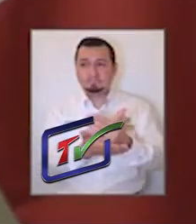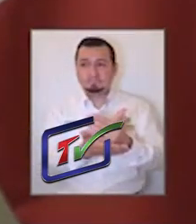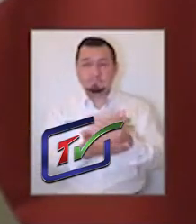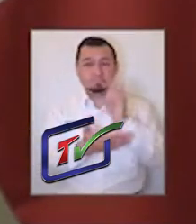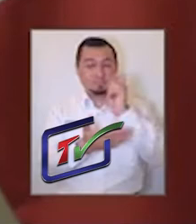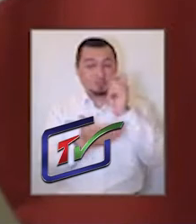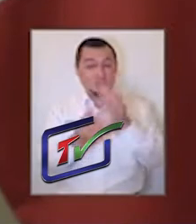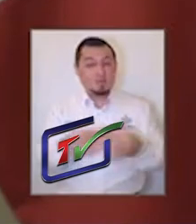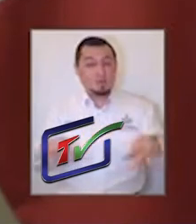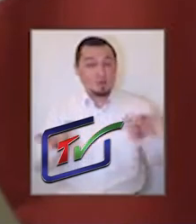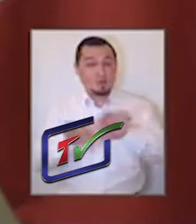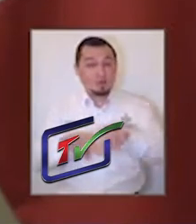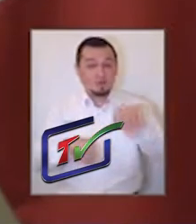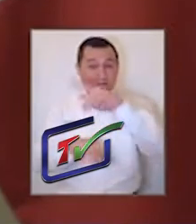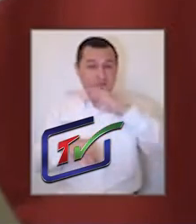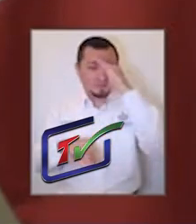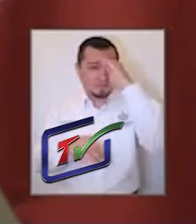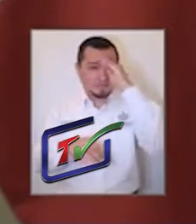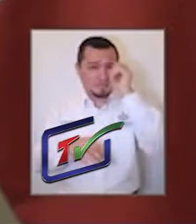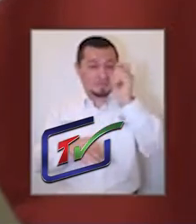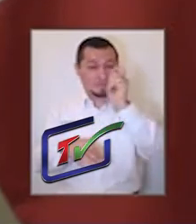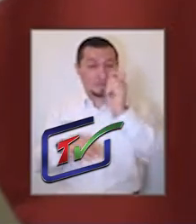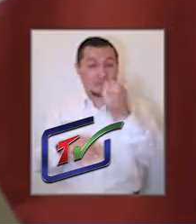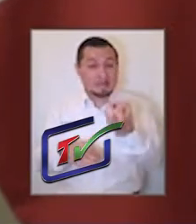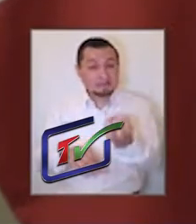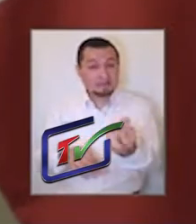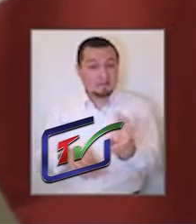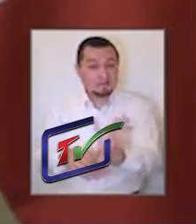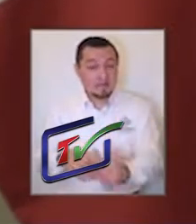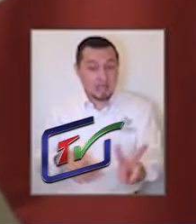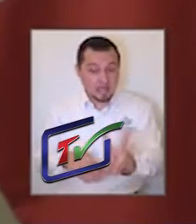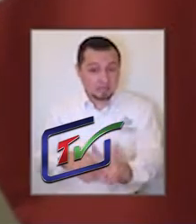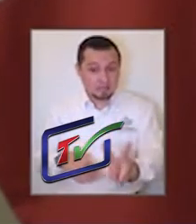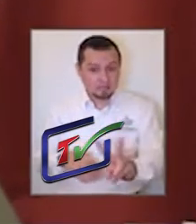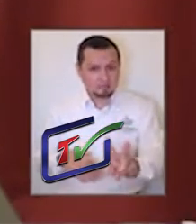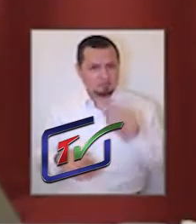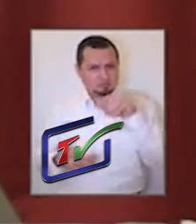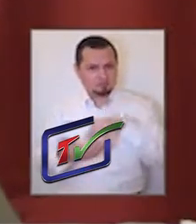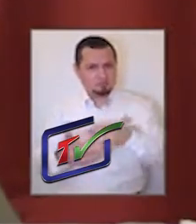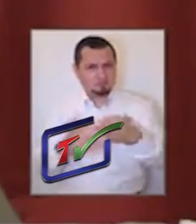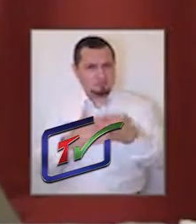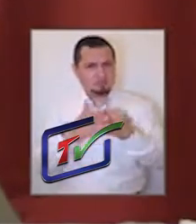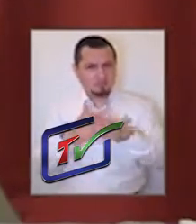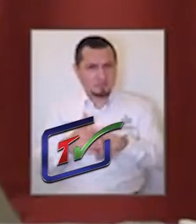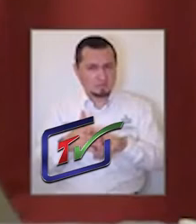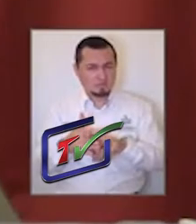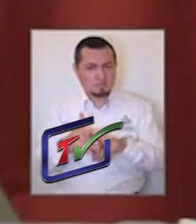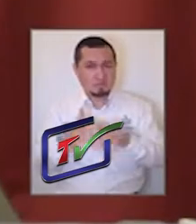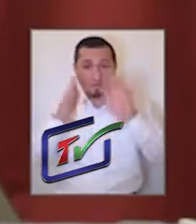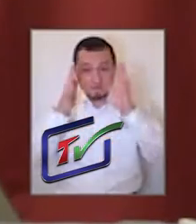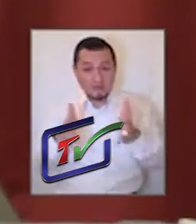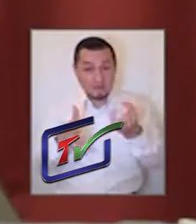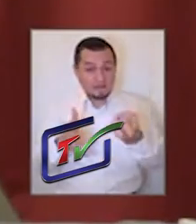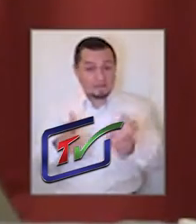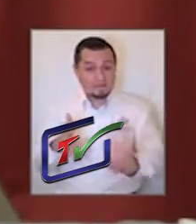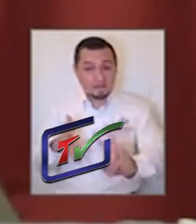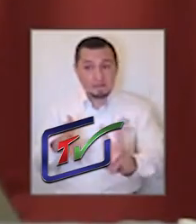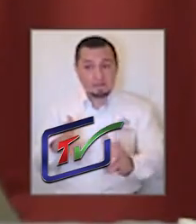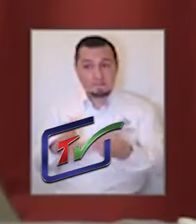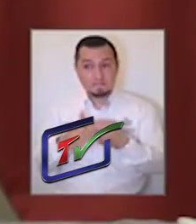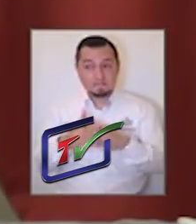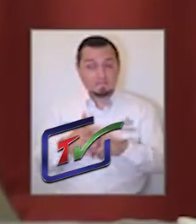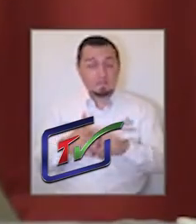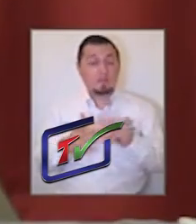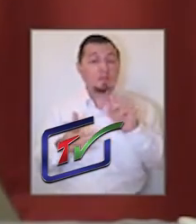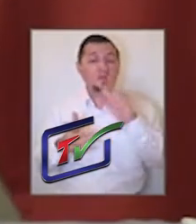Y creo que es muy importante el mensaje, particularmente para este viernes, de manera especial, porque arrancamos